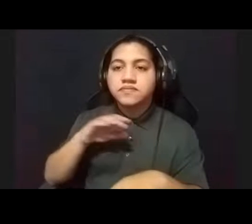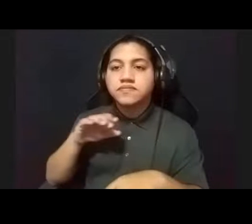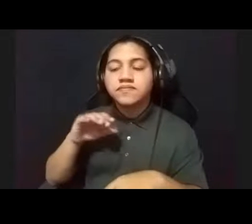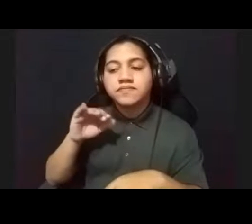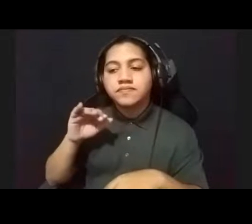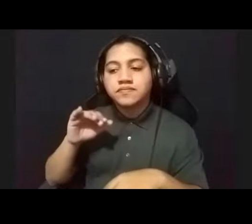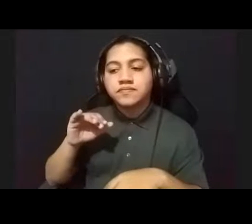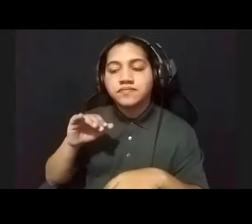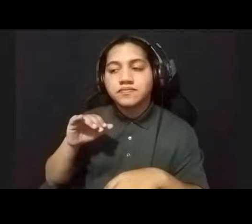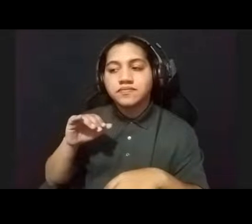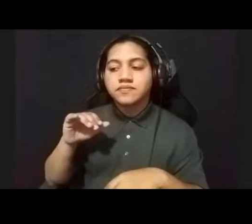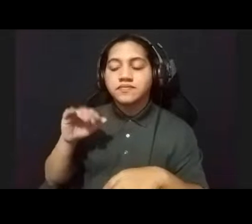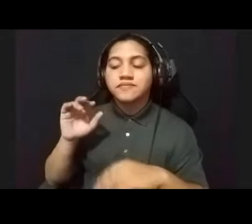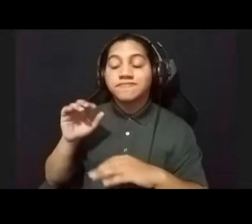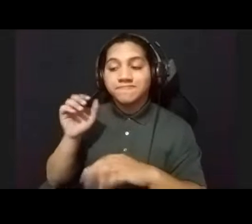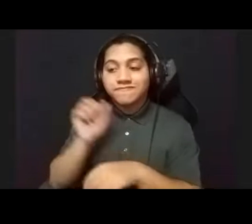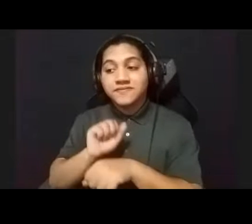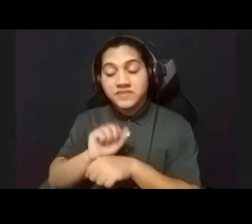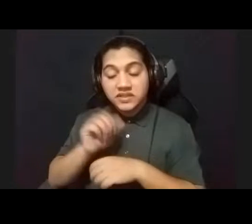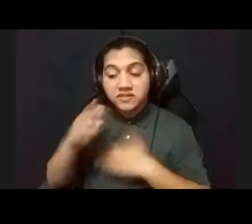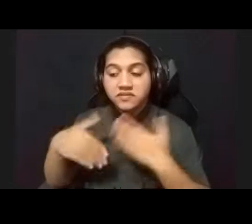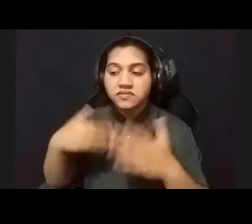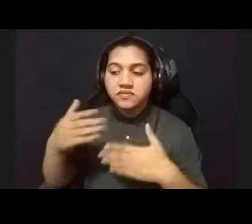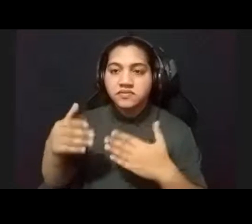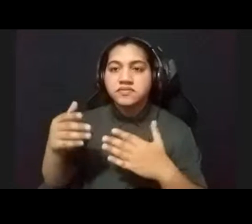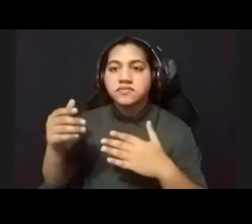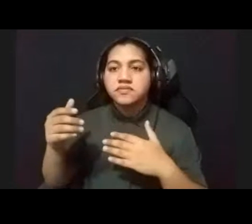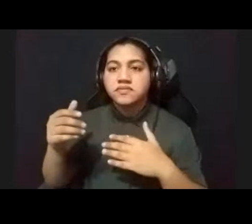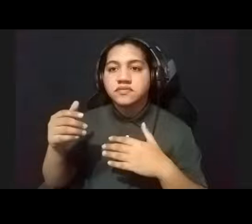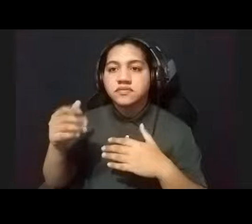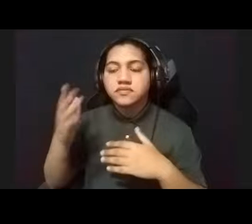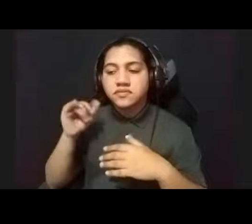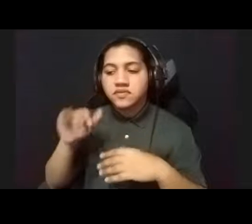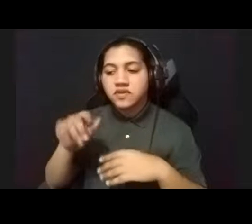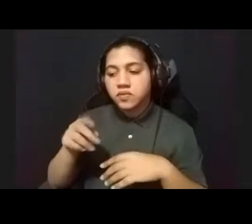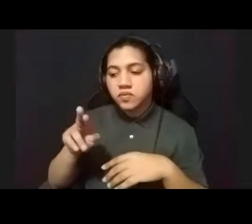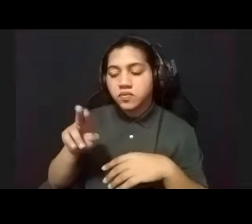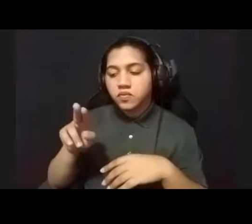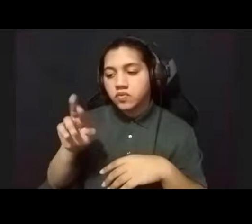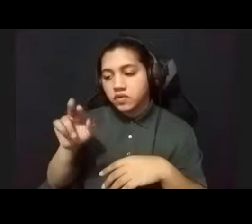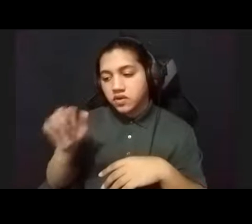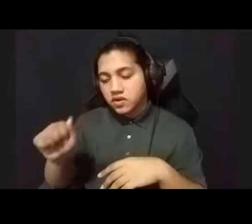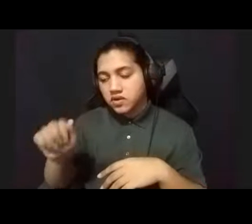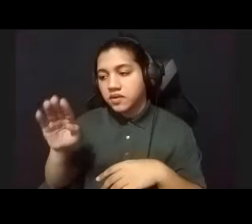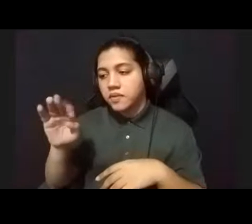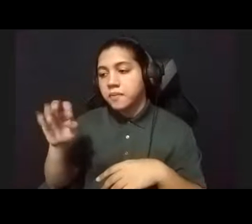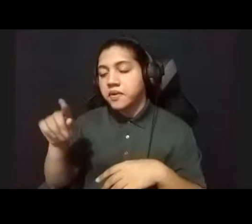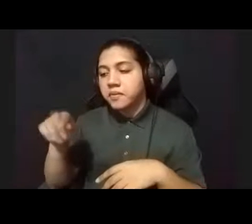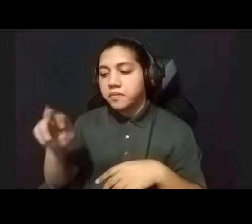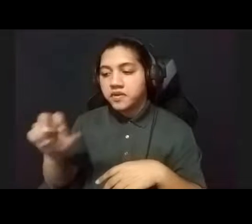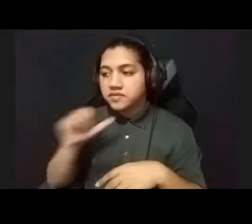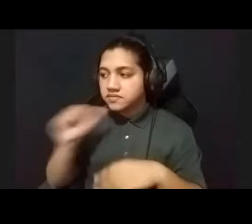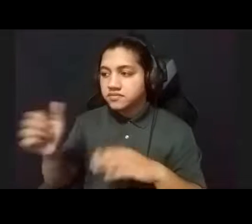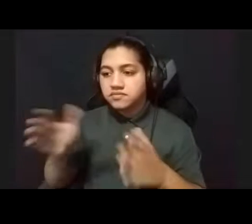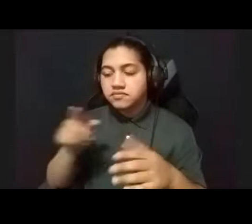que este es un trabajo en proceso, porque la versión de Pura Belpré no se parece a la versión de